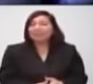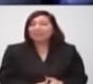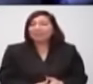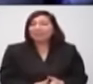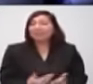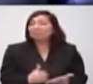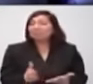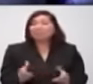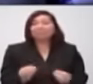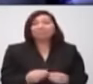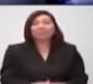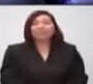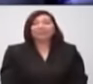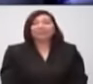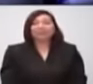Y apagando incendios.